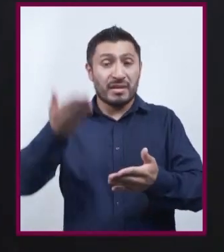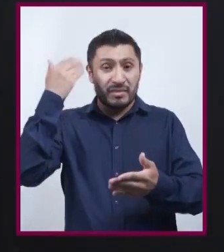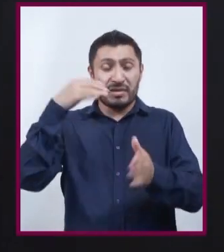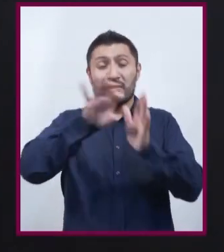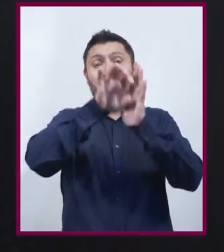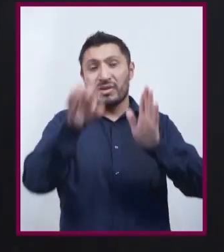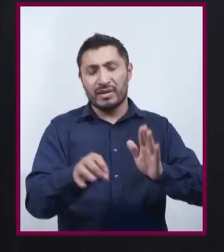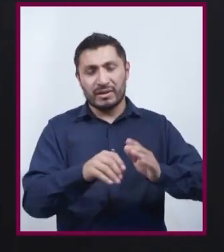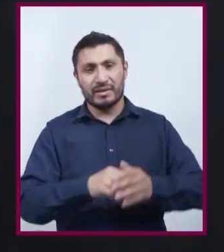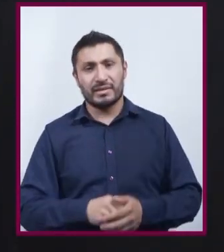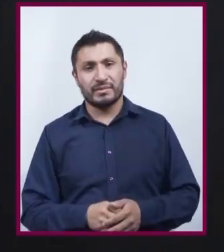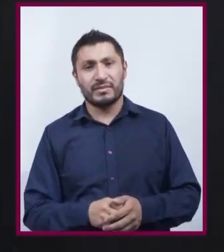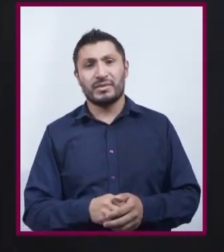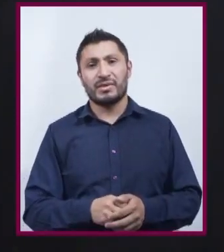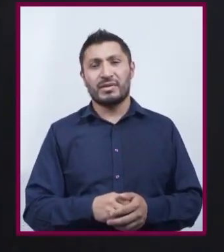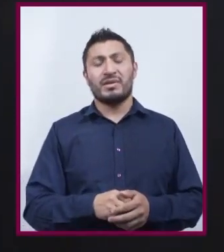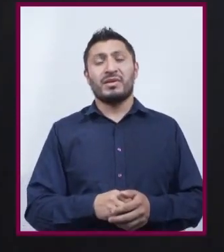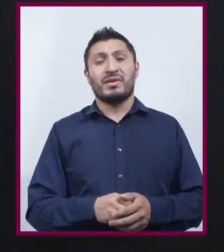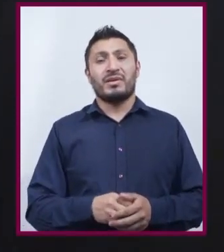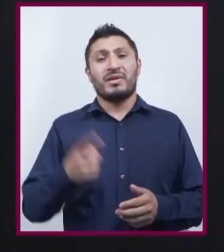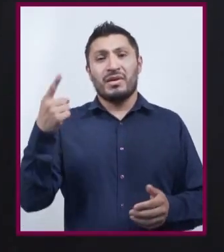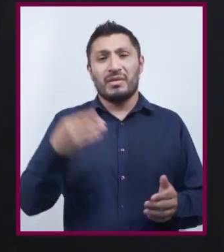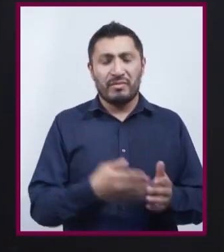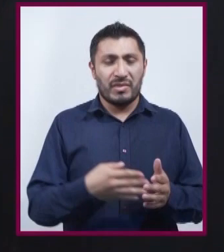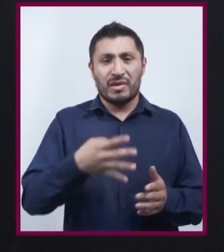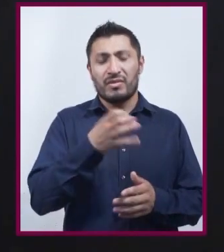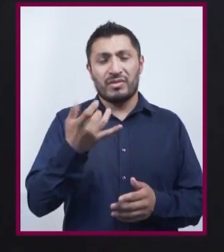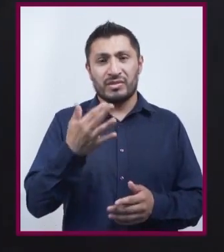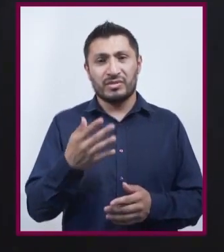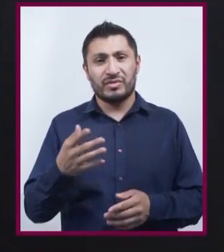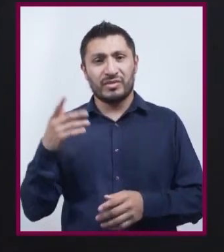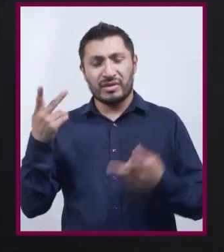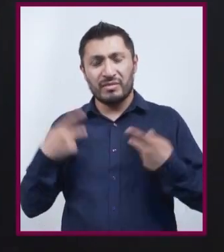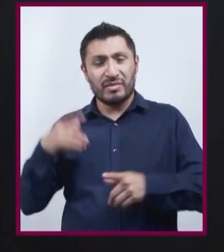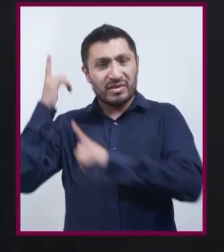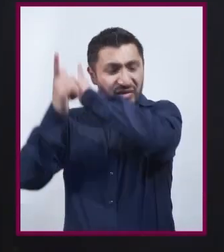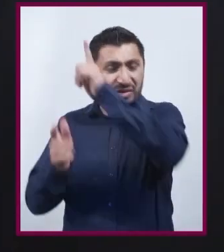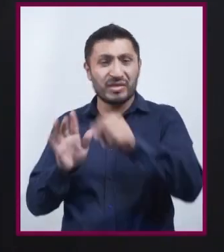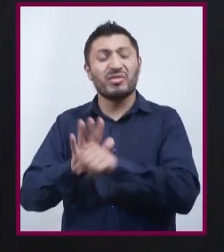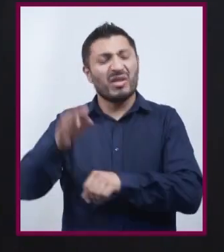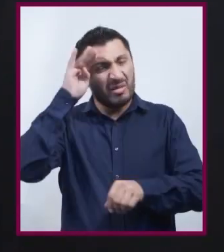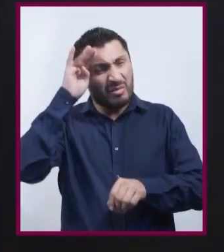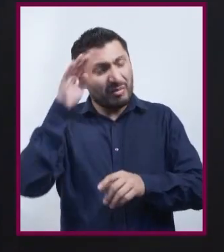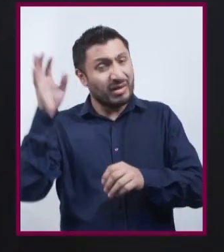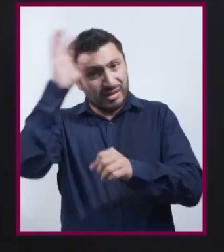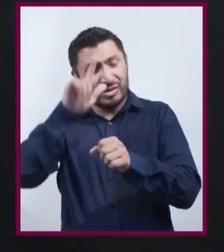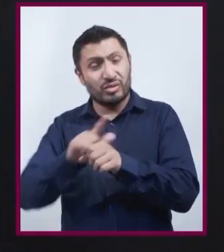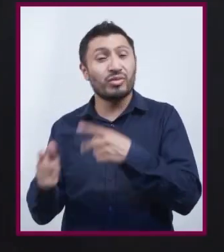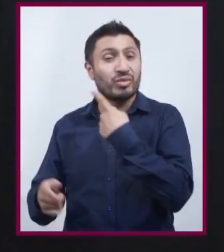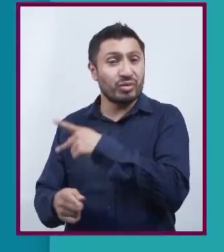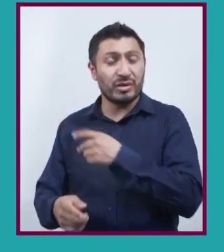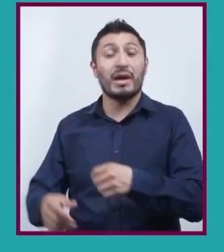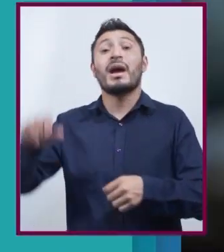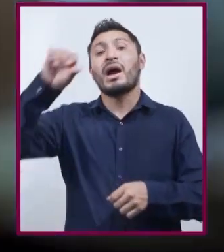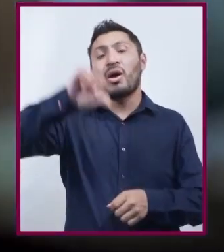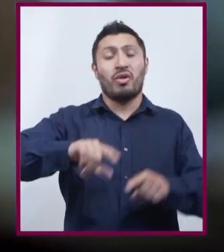pasado. Por ejemplo, ¿qué pensábamos en el 1950 de los griegos? ¿Y qué pensamos